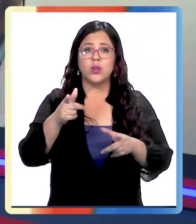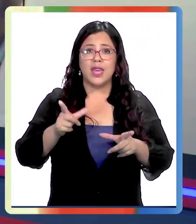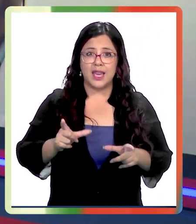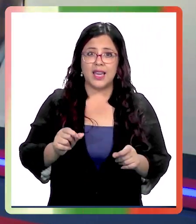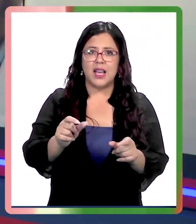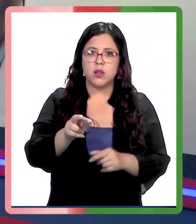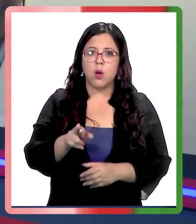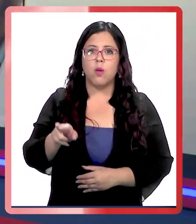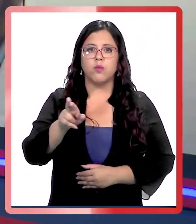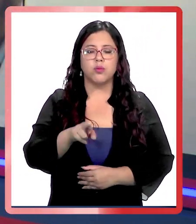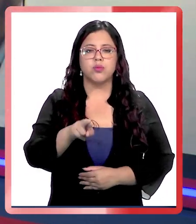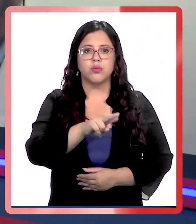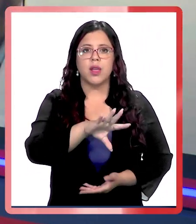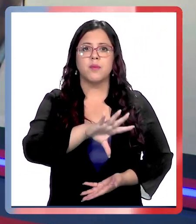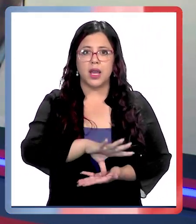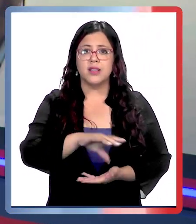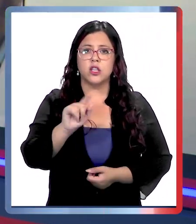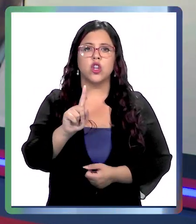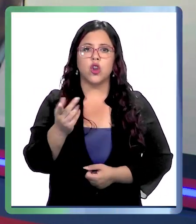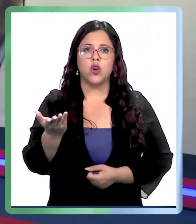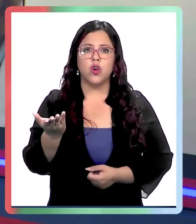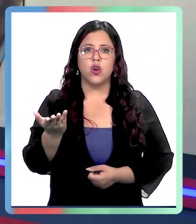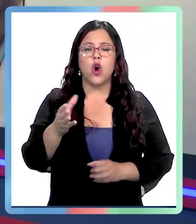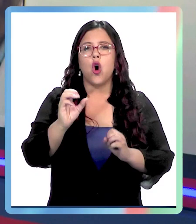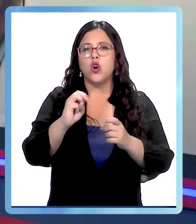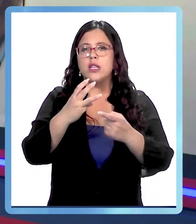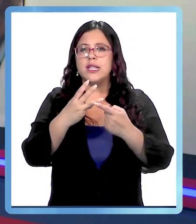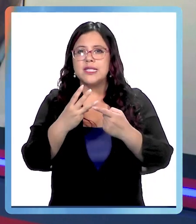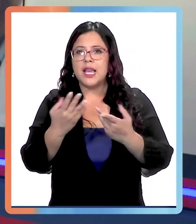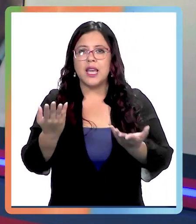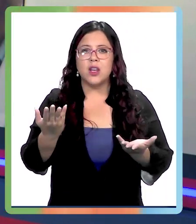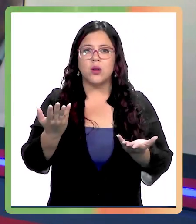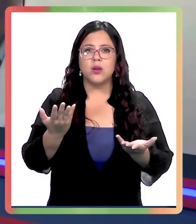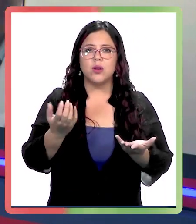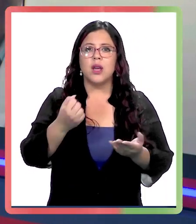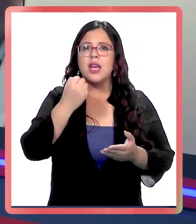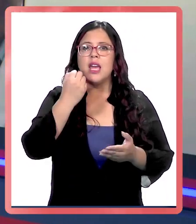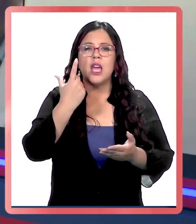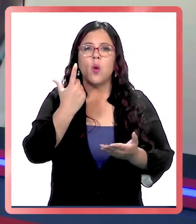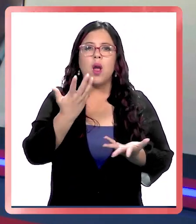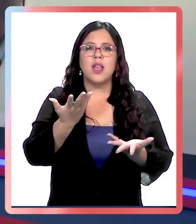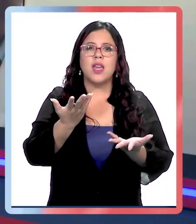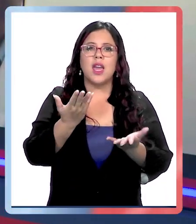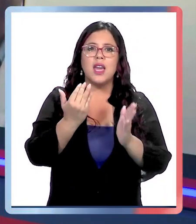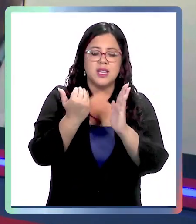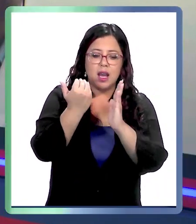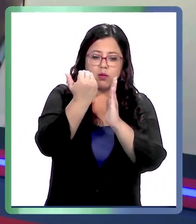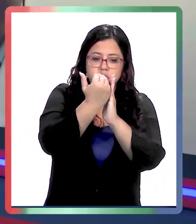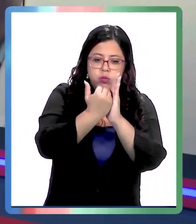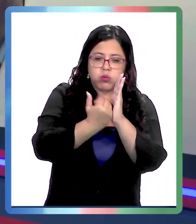más frecuente de nuestro país, ¿o no? O tercero, ¿en qué nivel se ubica?